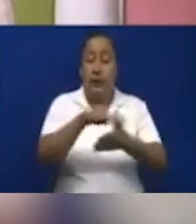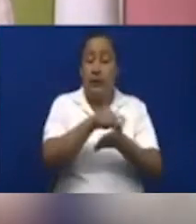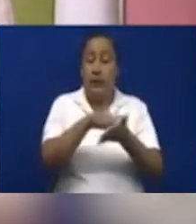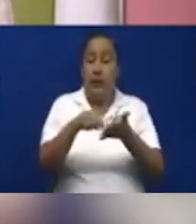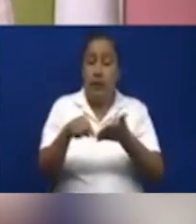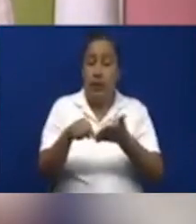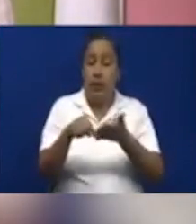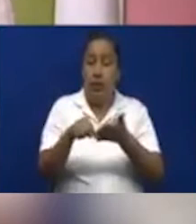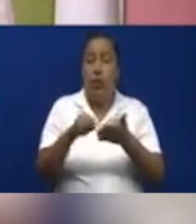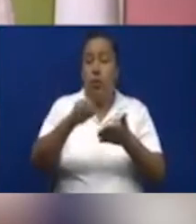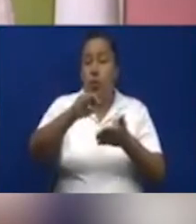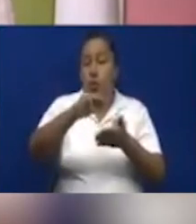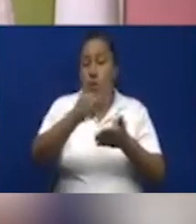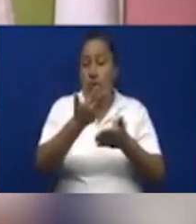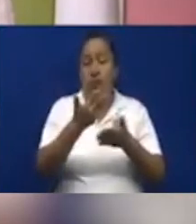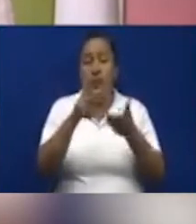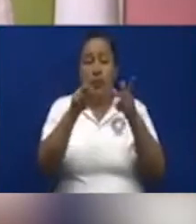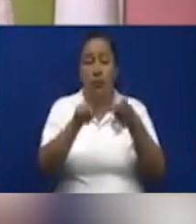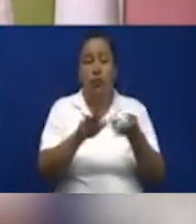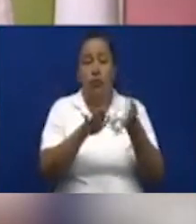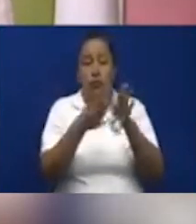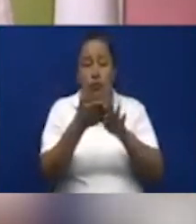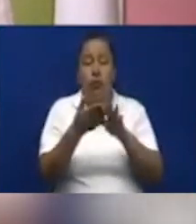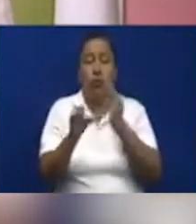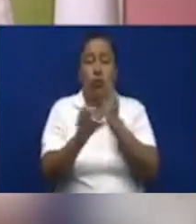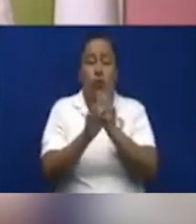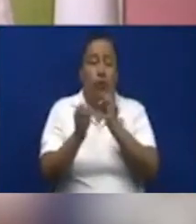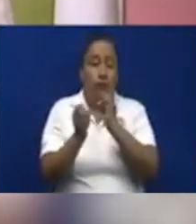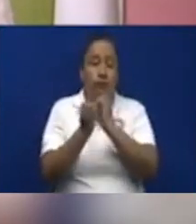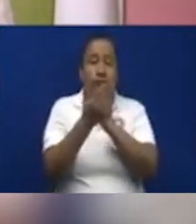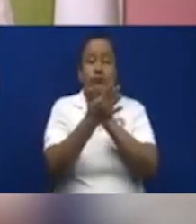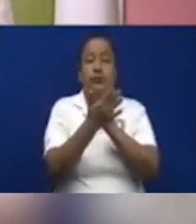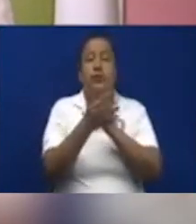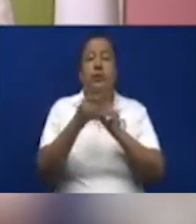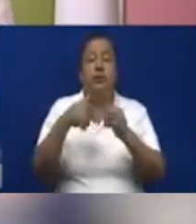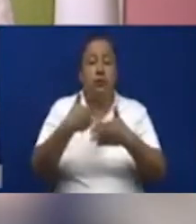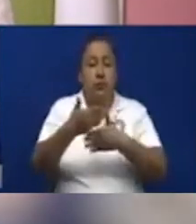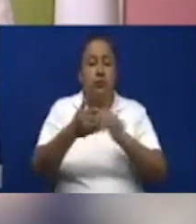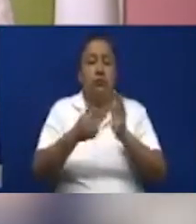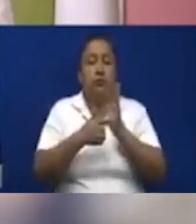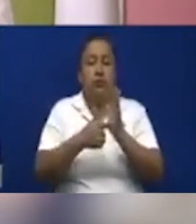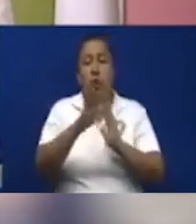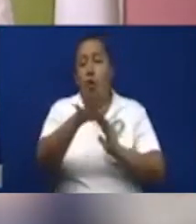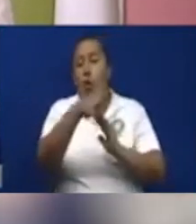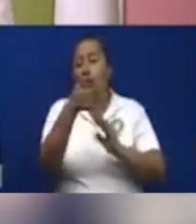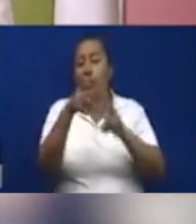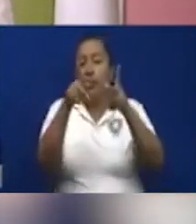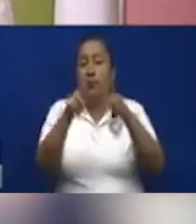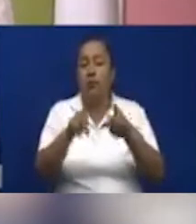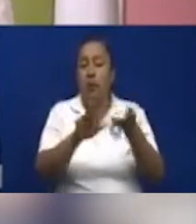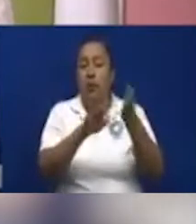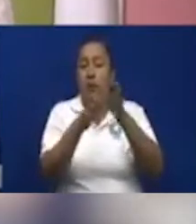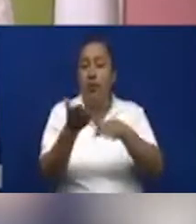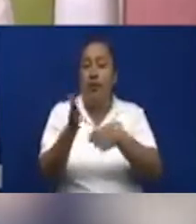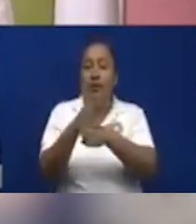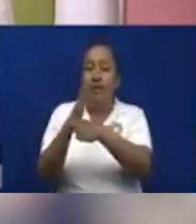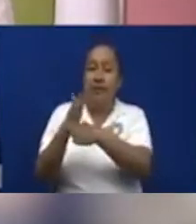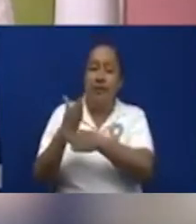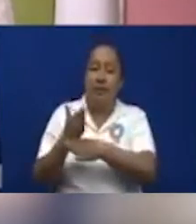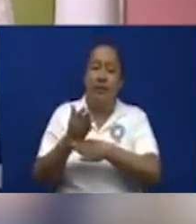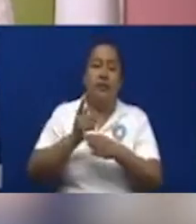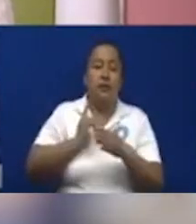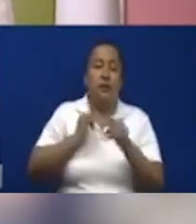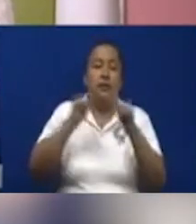9 fallecidos atribuibles a COVID-19 y se presentaron otros fallecimientos en personas que han estado